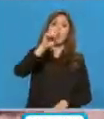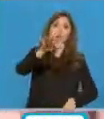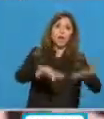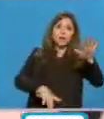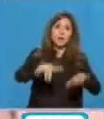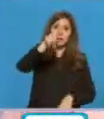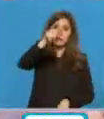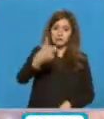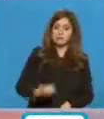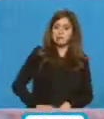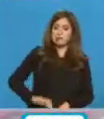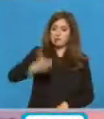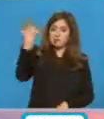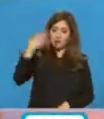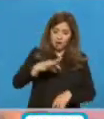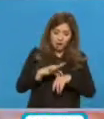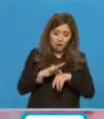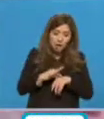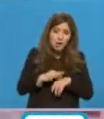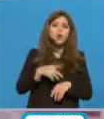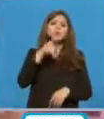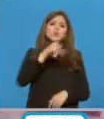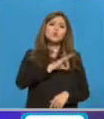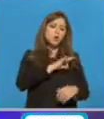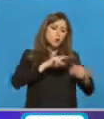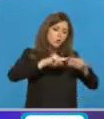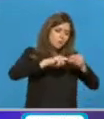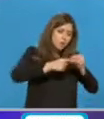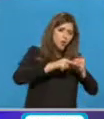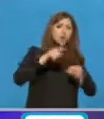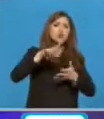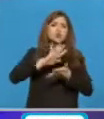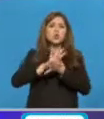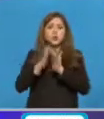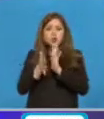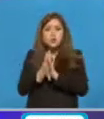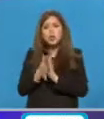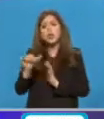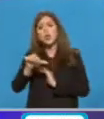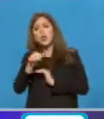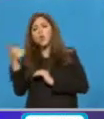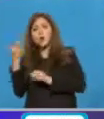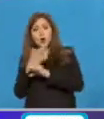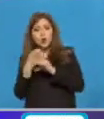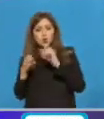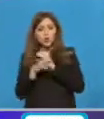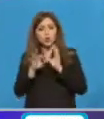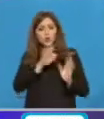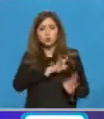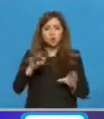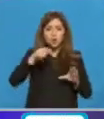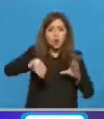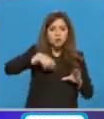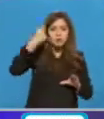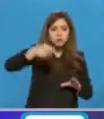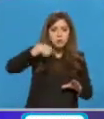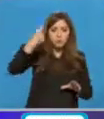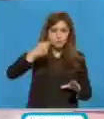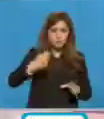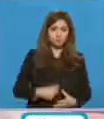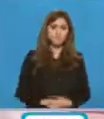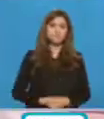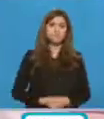no me alcanzó el gasto, Exactamente. pues te haces tus frijolitos, tus tortillas, o sea, comes otra cosa que Exactamente. te va a nutrir, ¿no? Así